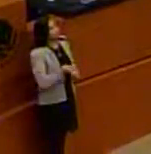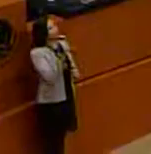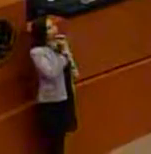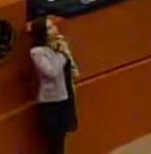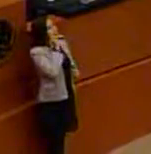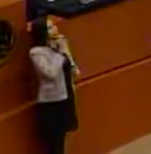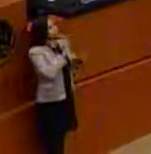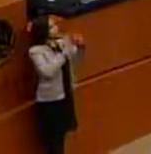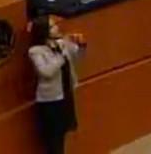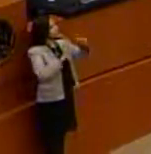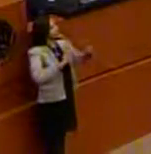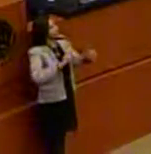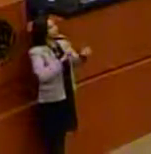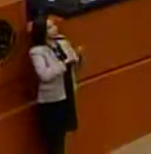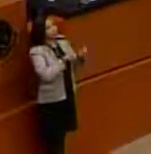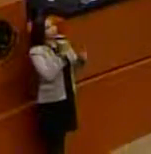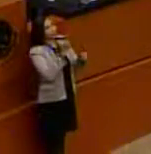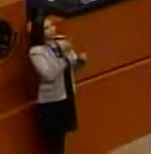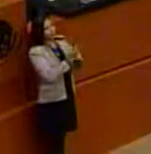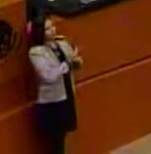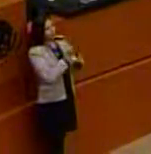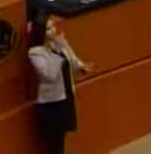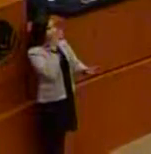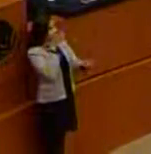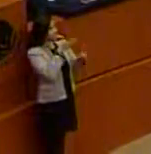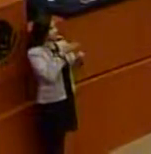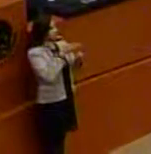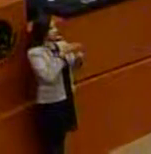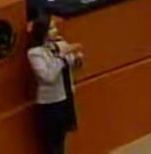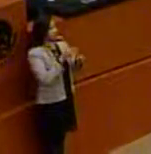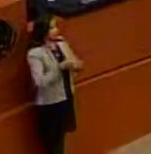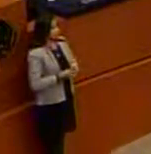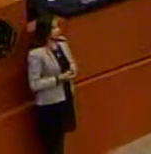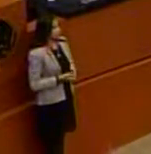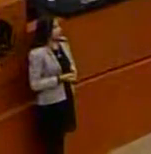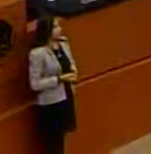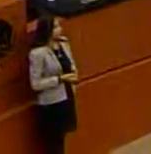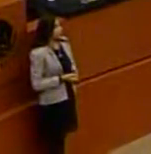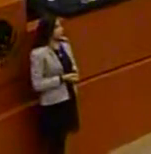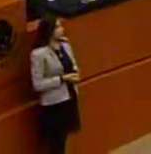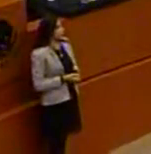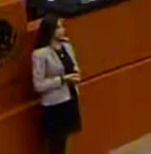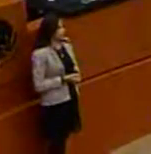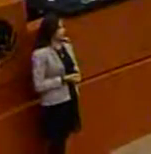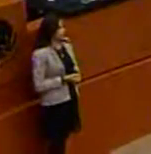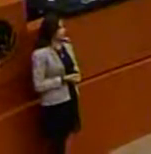Si analizamos el caso concreto de